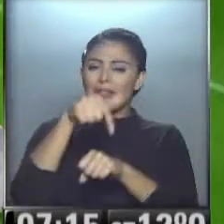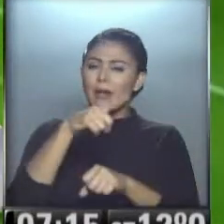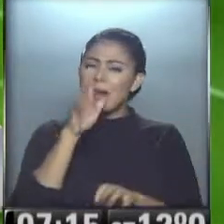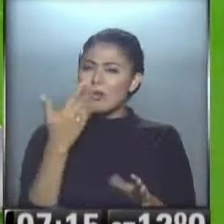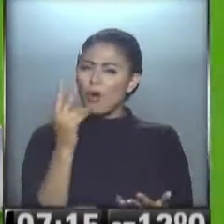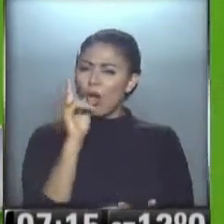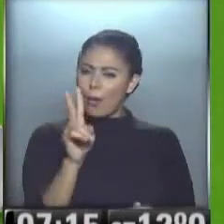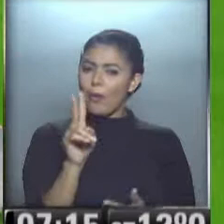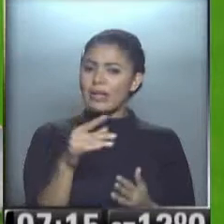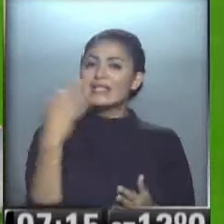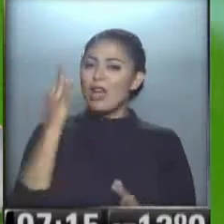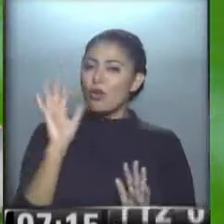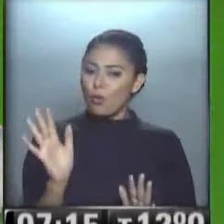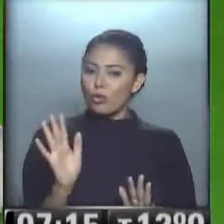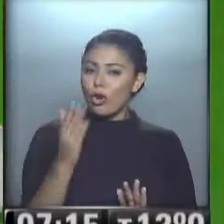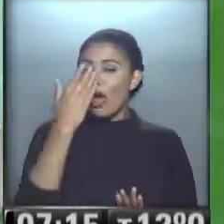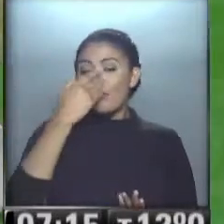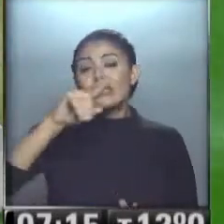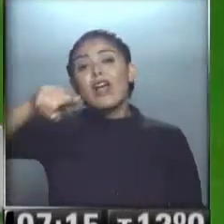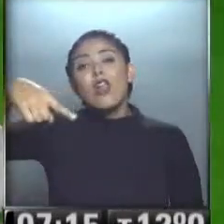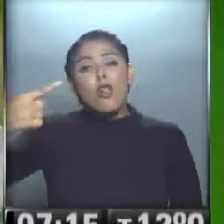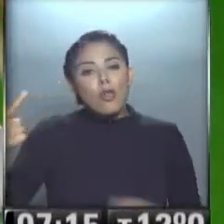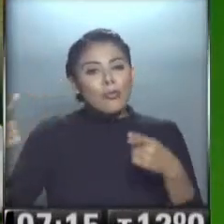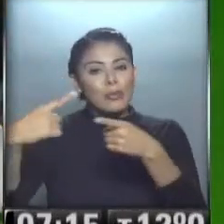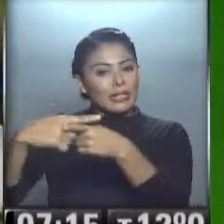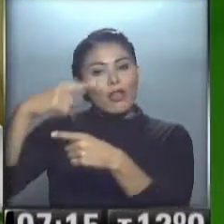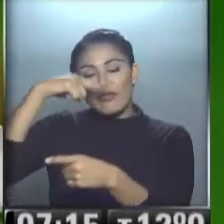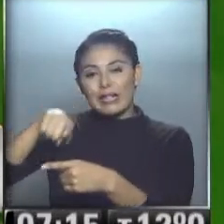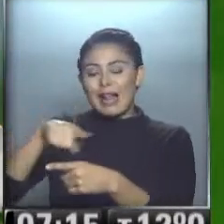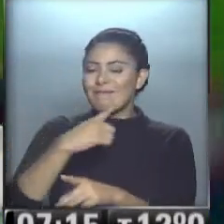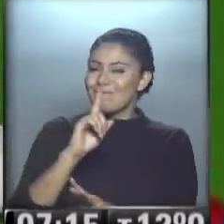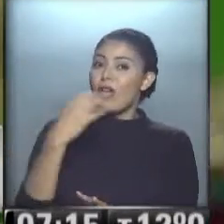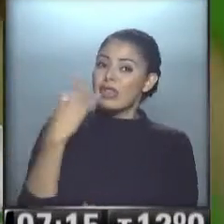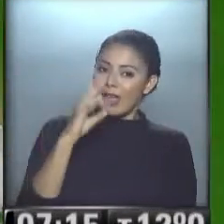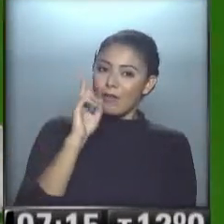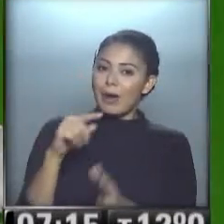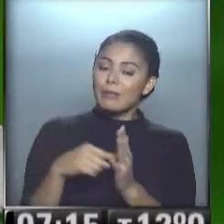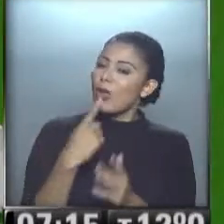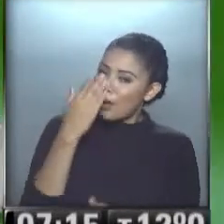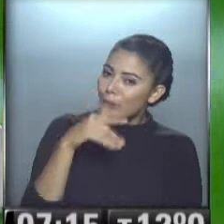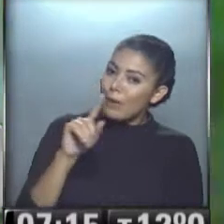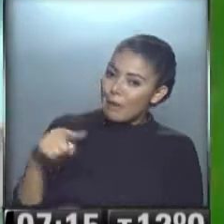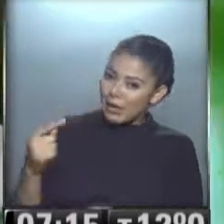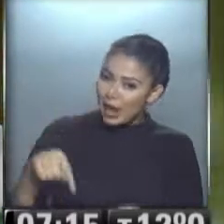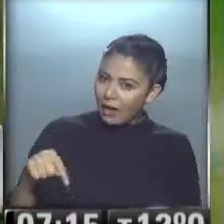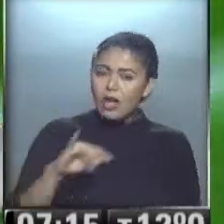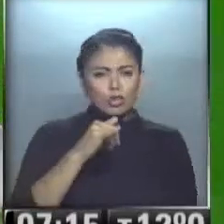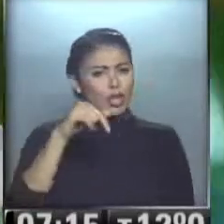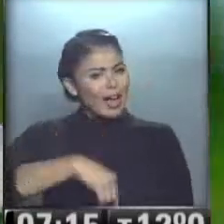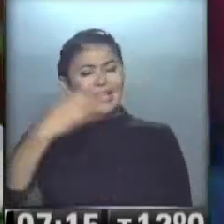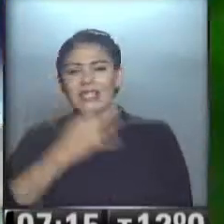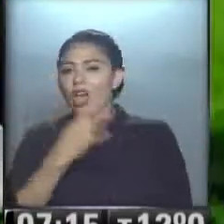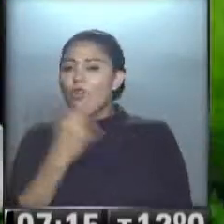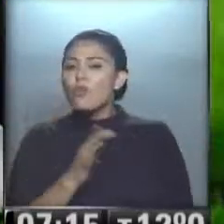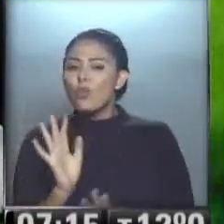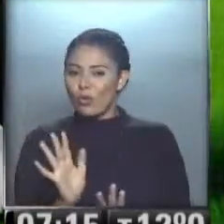pero con absoluta seguridad. No prometo ver el final, aunque debiera. Pero mañana aquí lo veo. Acá lo voy a ver seguro.